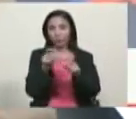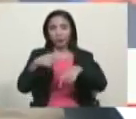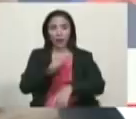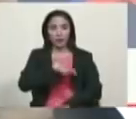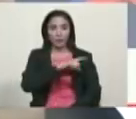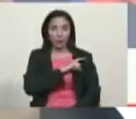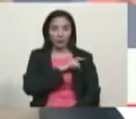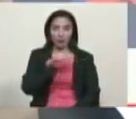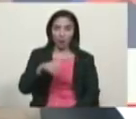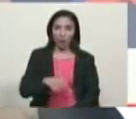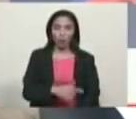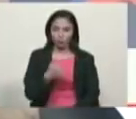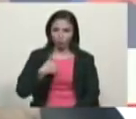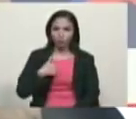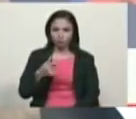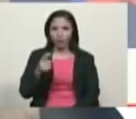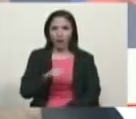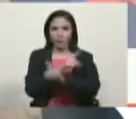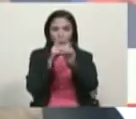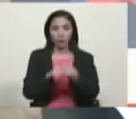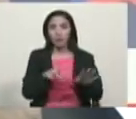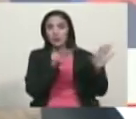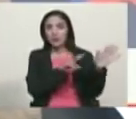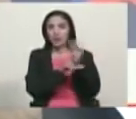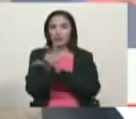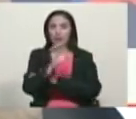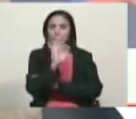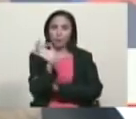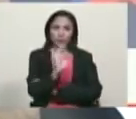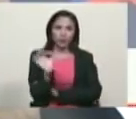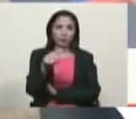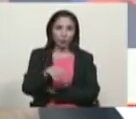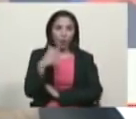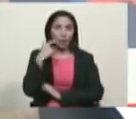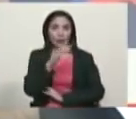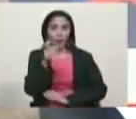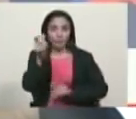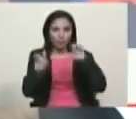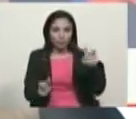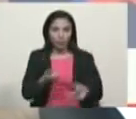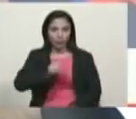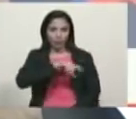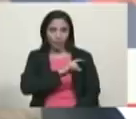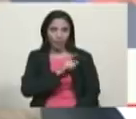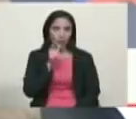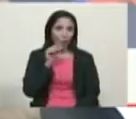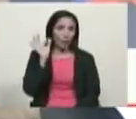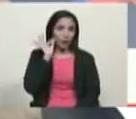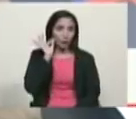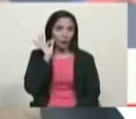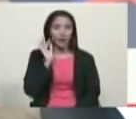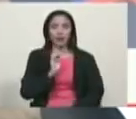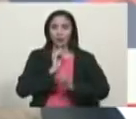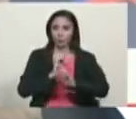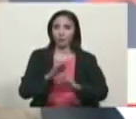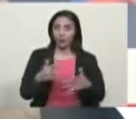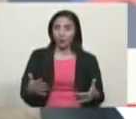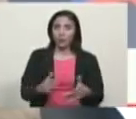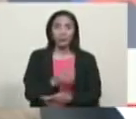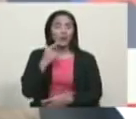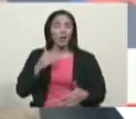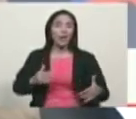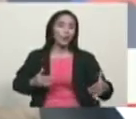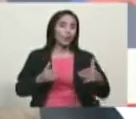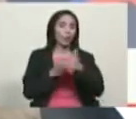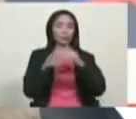la tengo, y el 73% de los españoles y las españolas están en contra